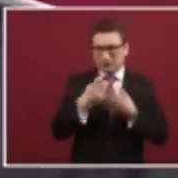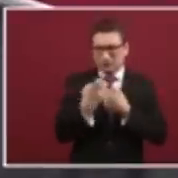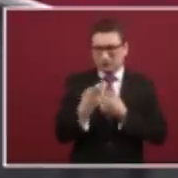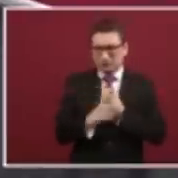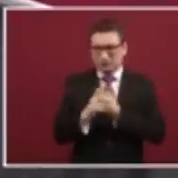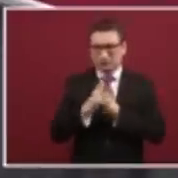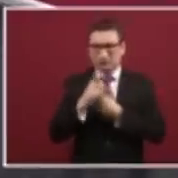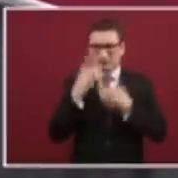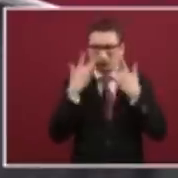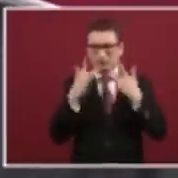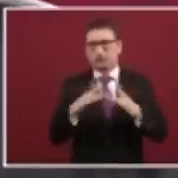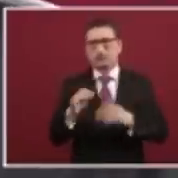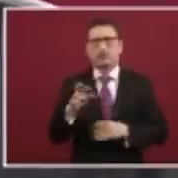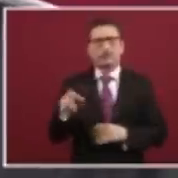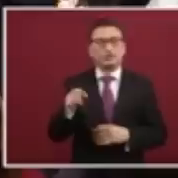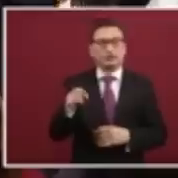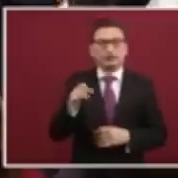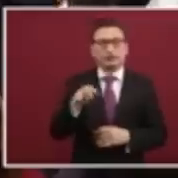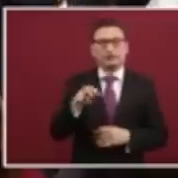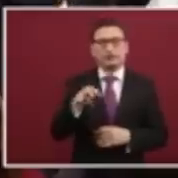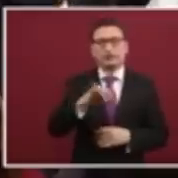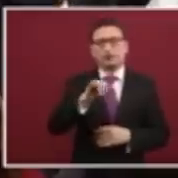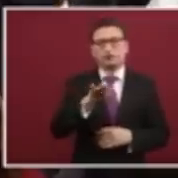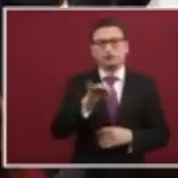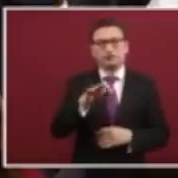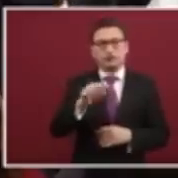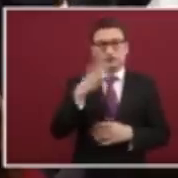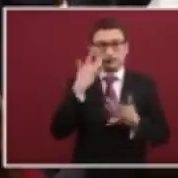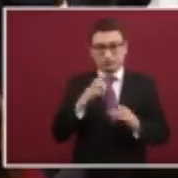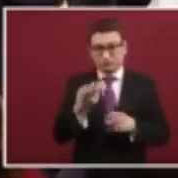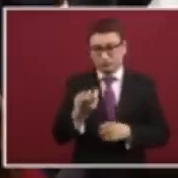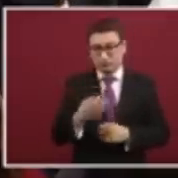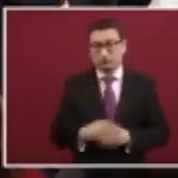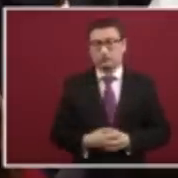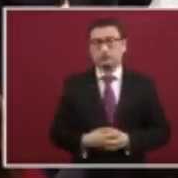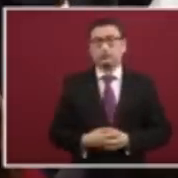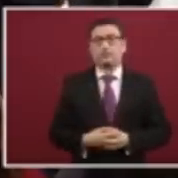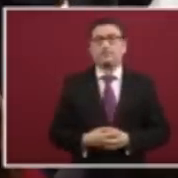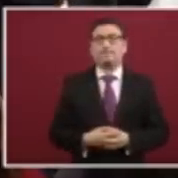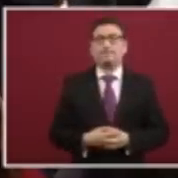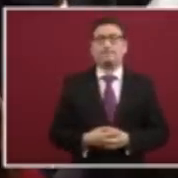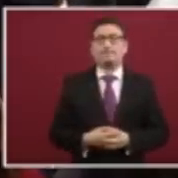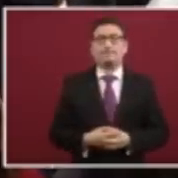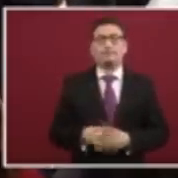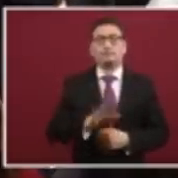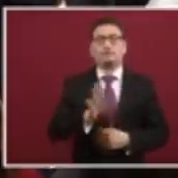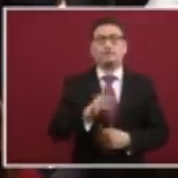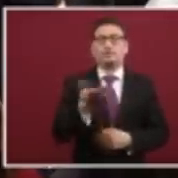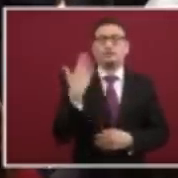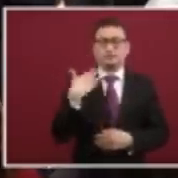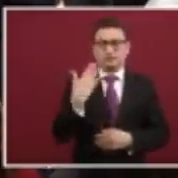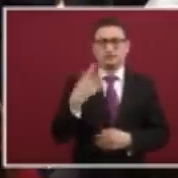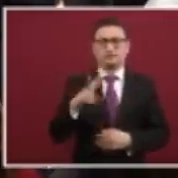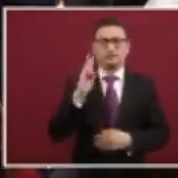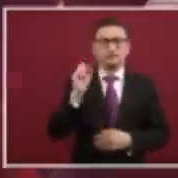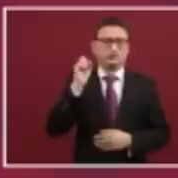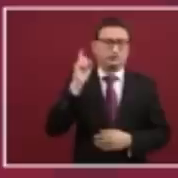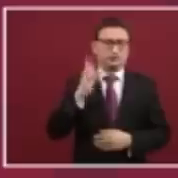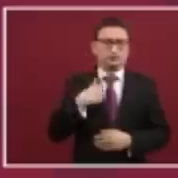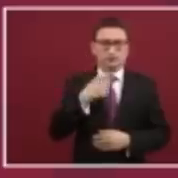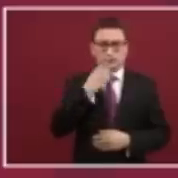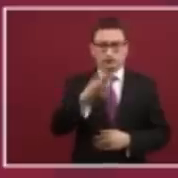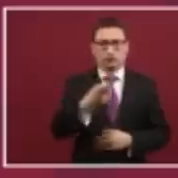de Josefa González Blanco? No, mire, ya expliqué el fin de semana. Es